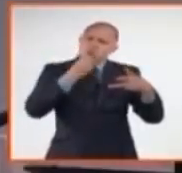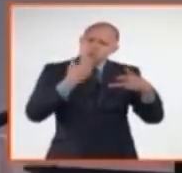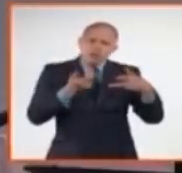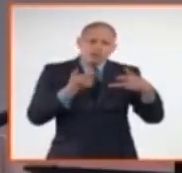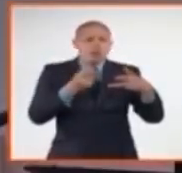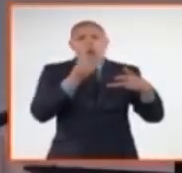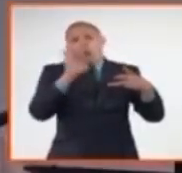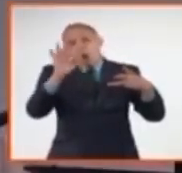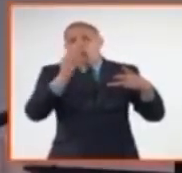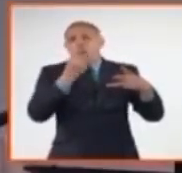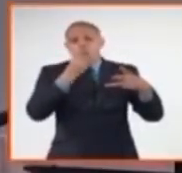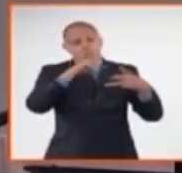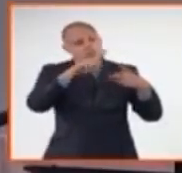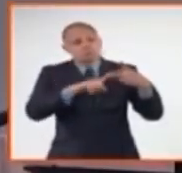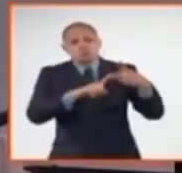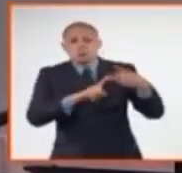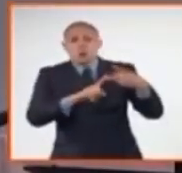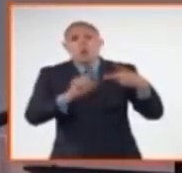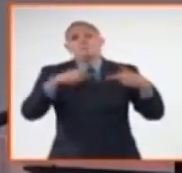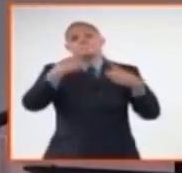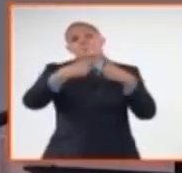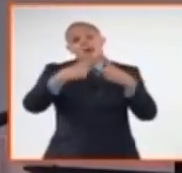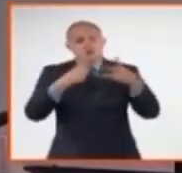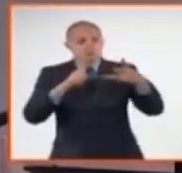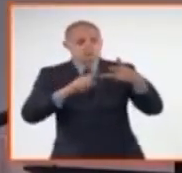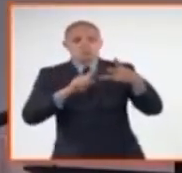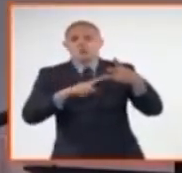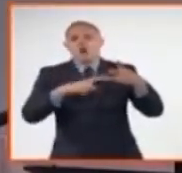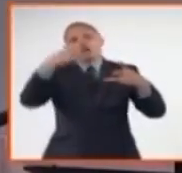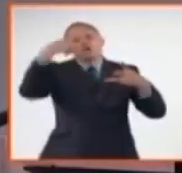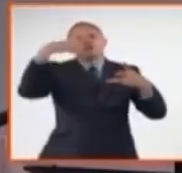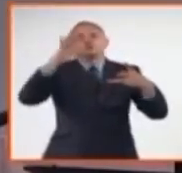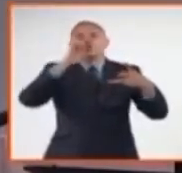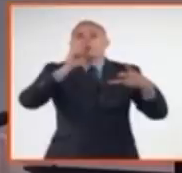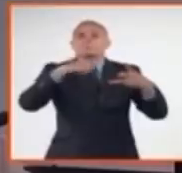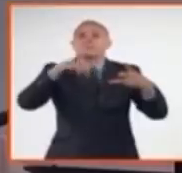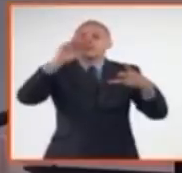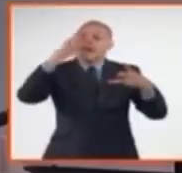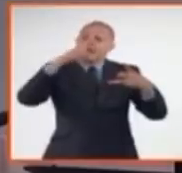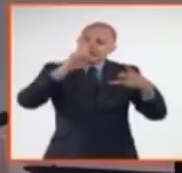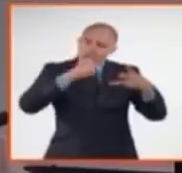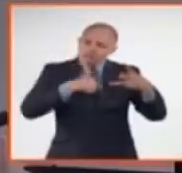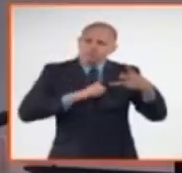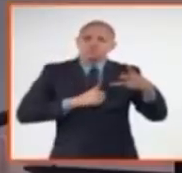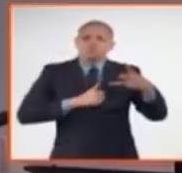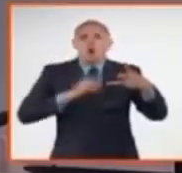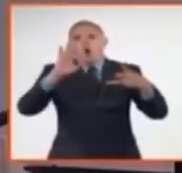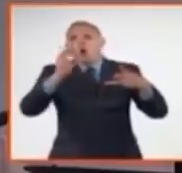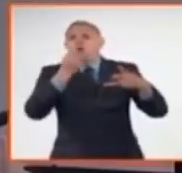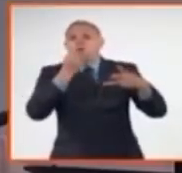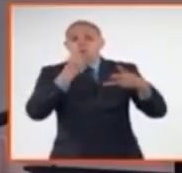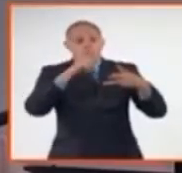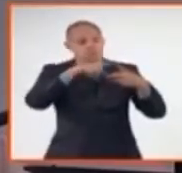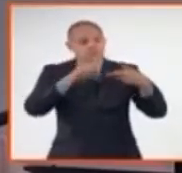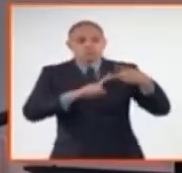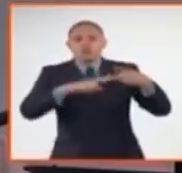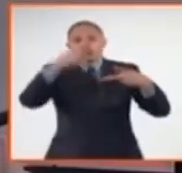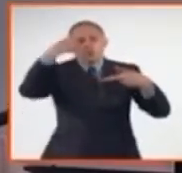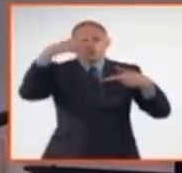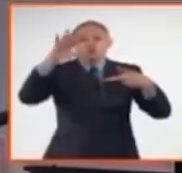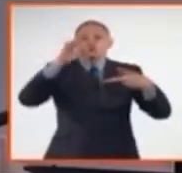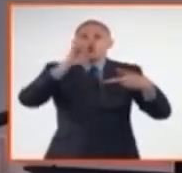inocuas estas vacunas no tienen ninguna posibilidad de provocarle la infección al individuo